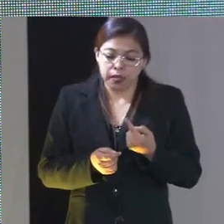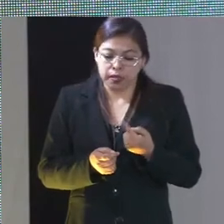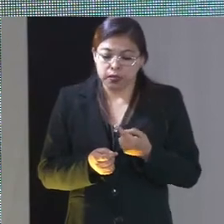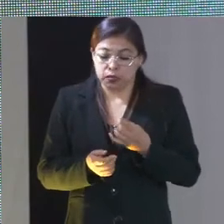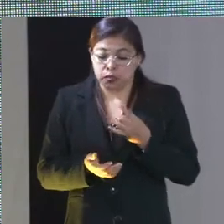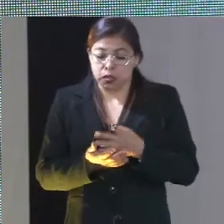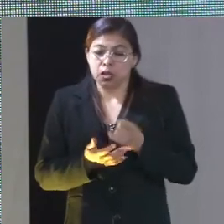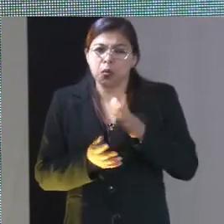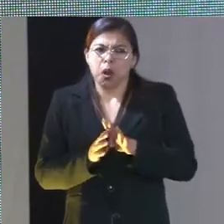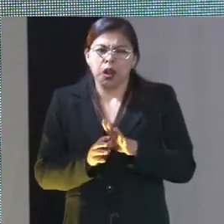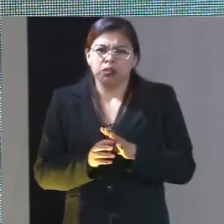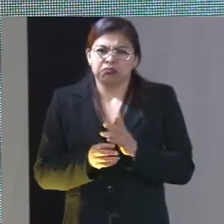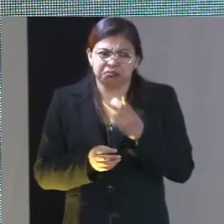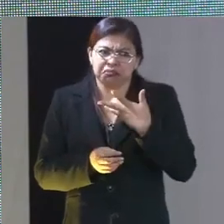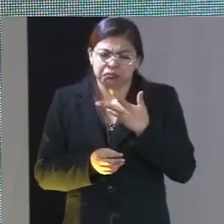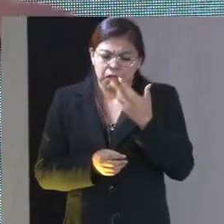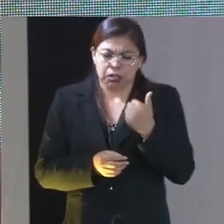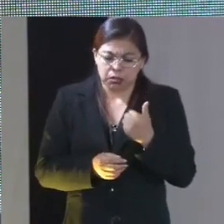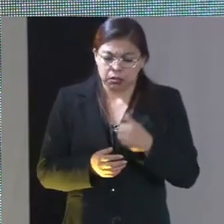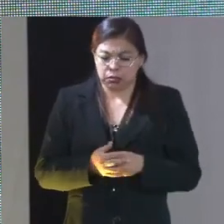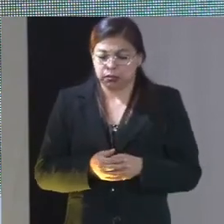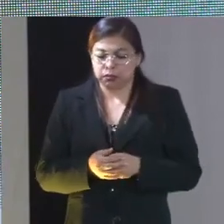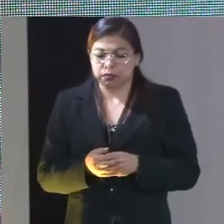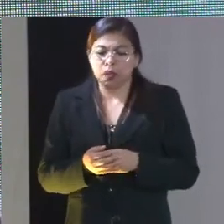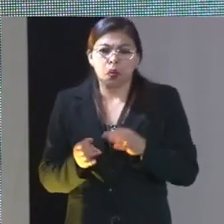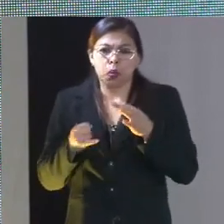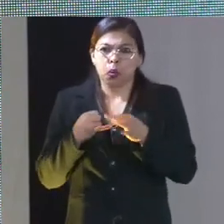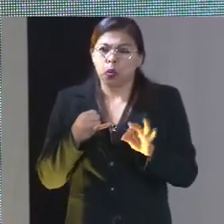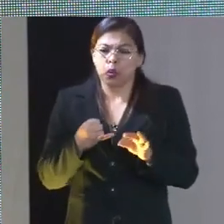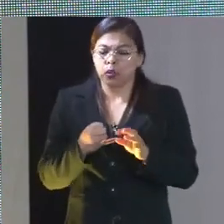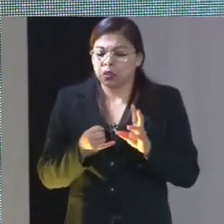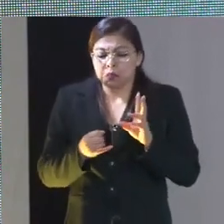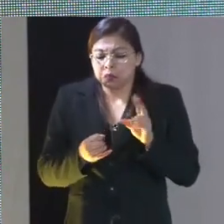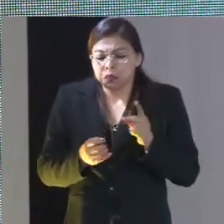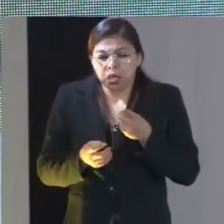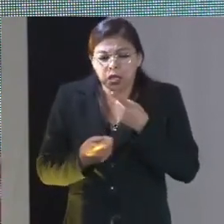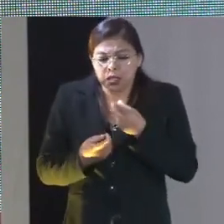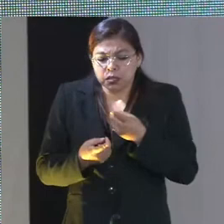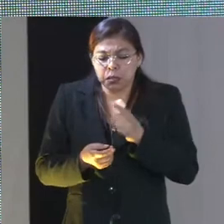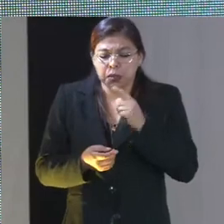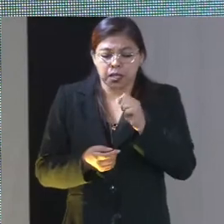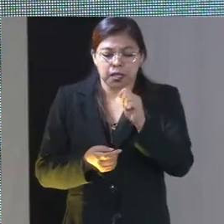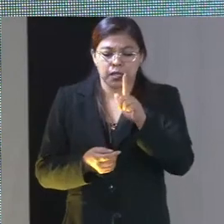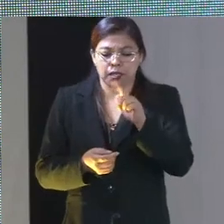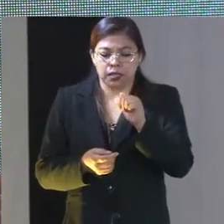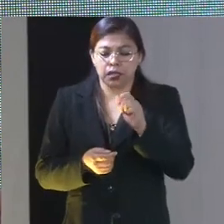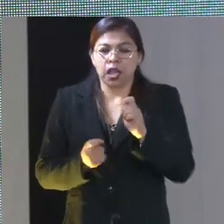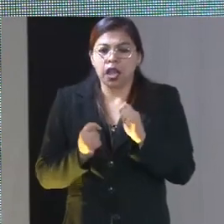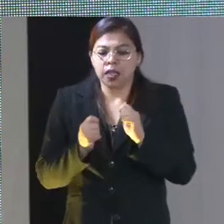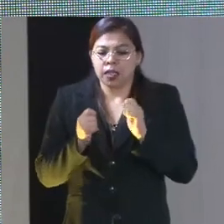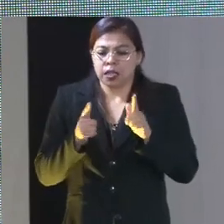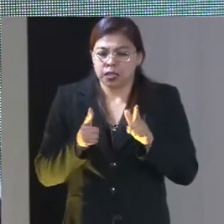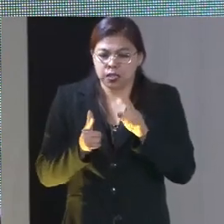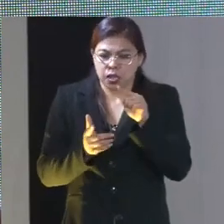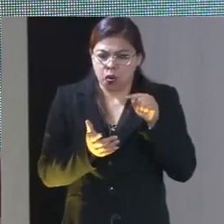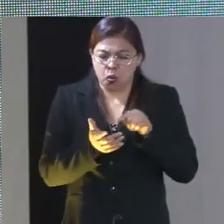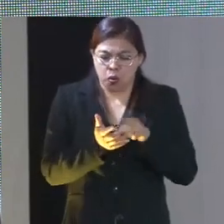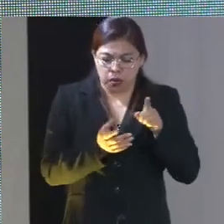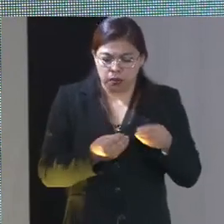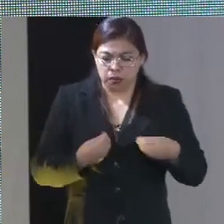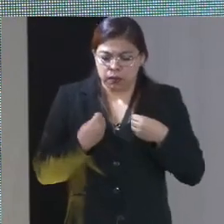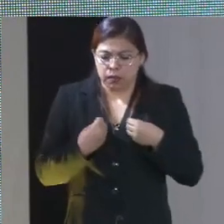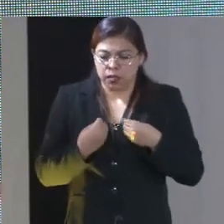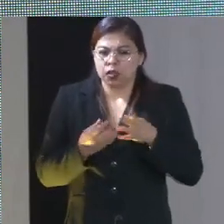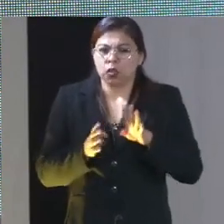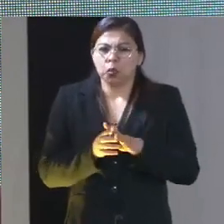explicación razonable. Y finalmente tampoco se aviene a la muy tlaxcaltequista interpretación de Martínez